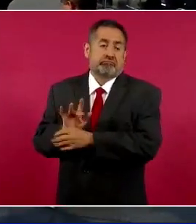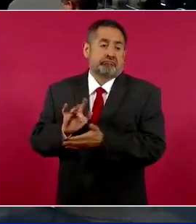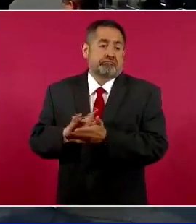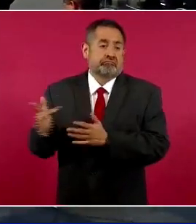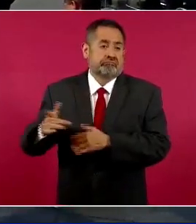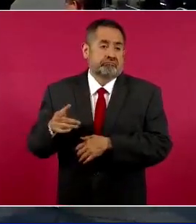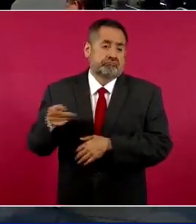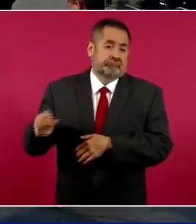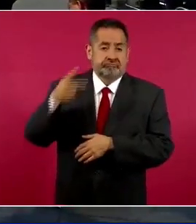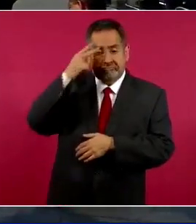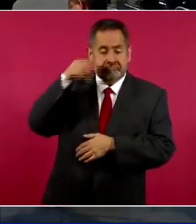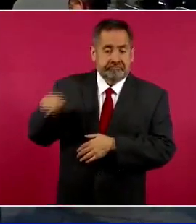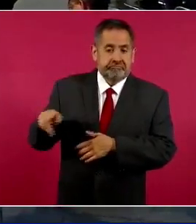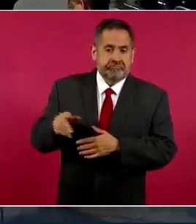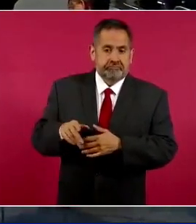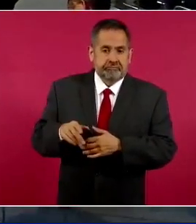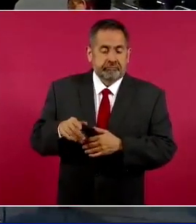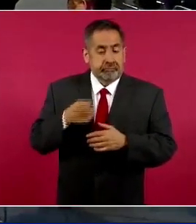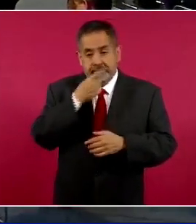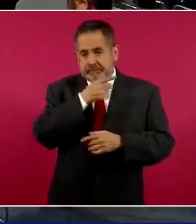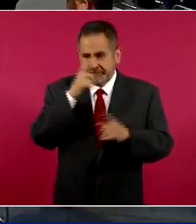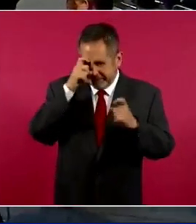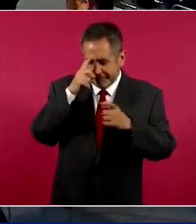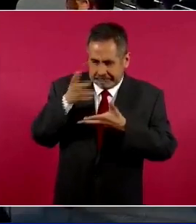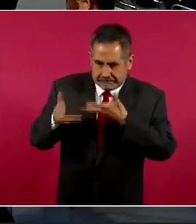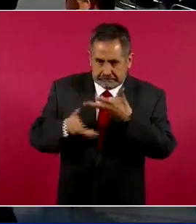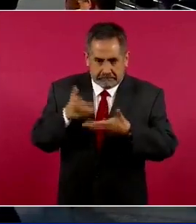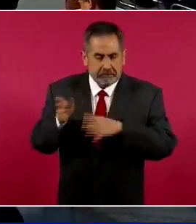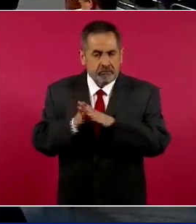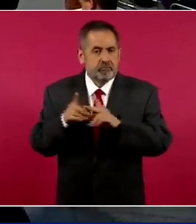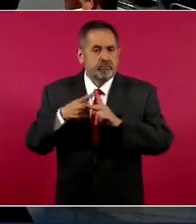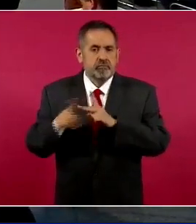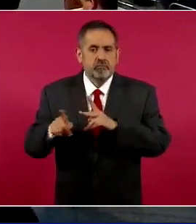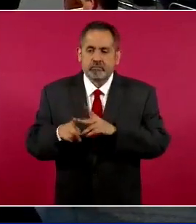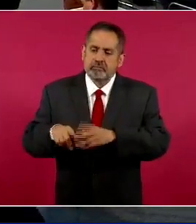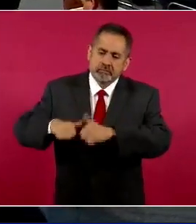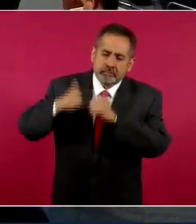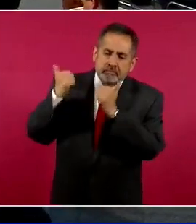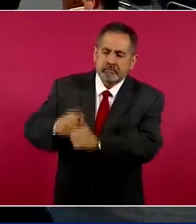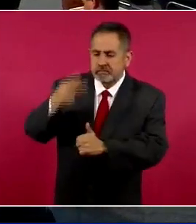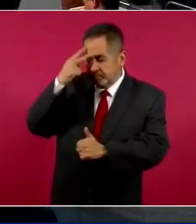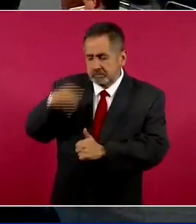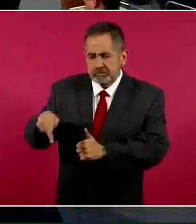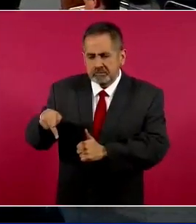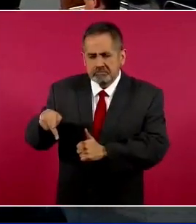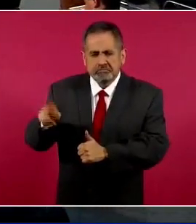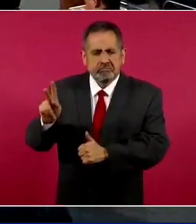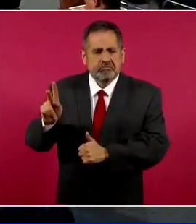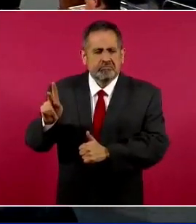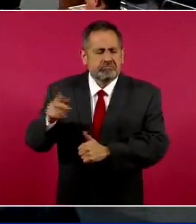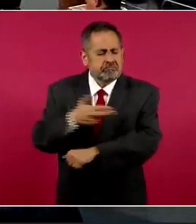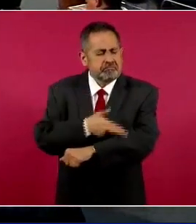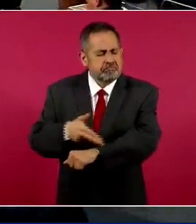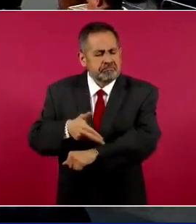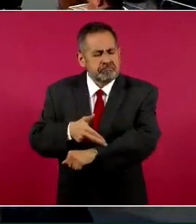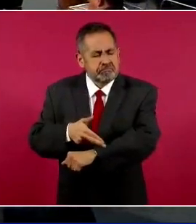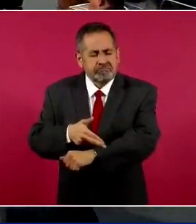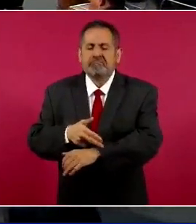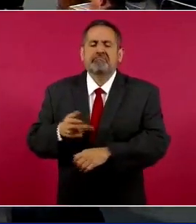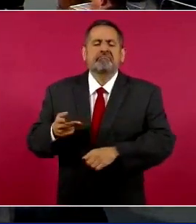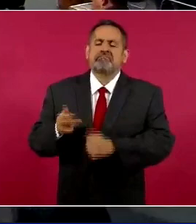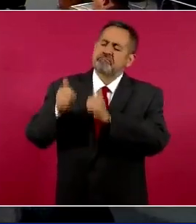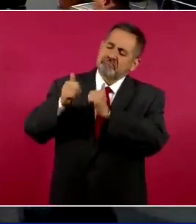fue difícil, fue complicado con usted, así lo menciona, poner en marcha el Quédate en México, pero que al final lo logró. El que esté utilizando este